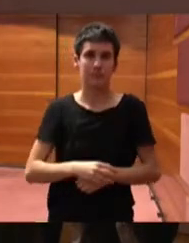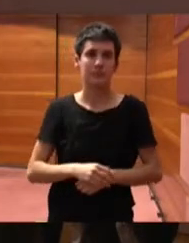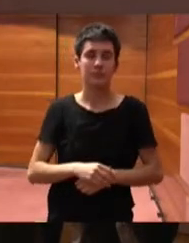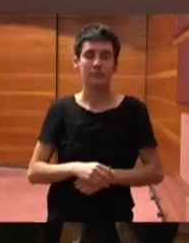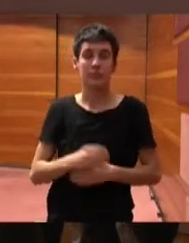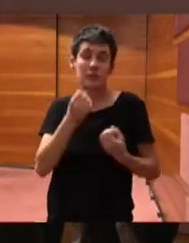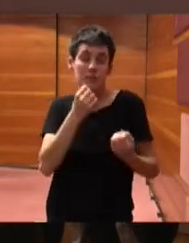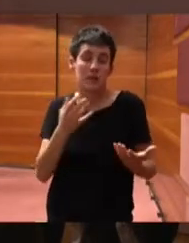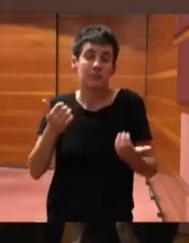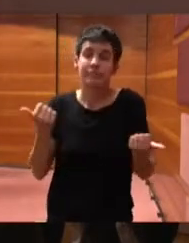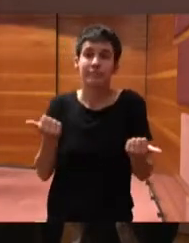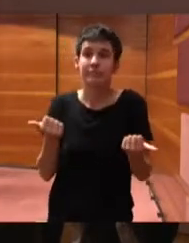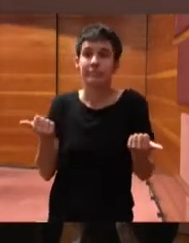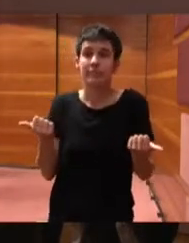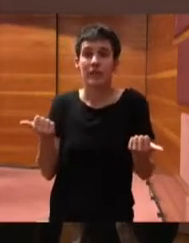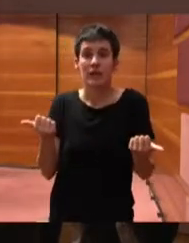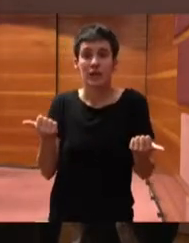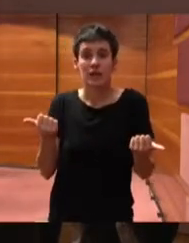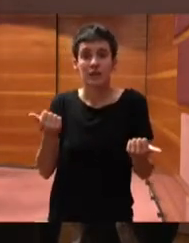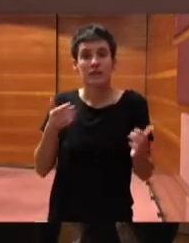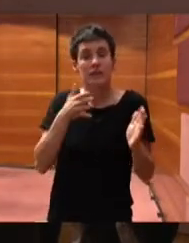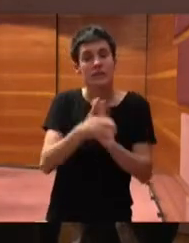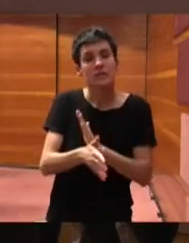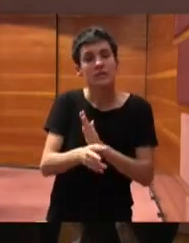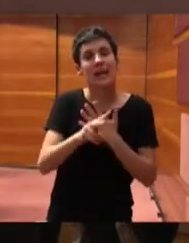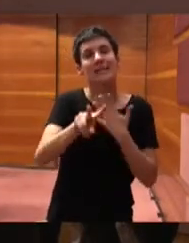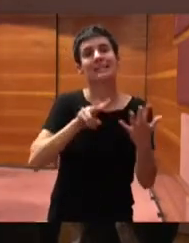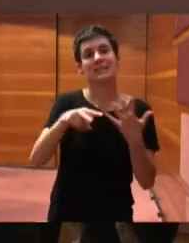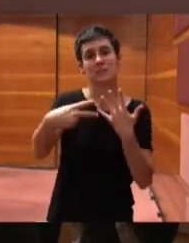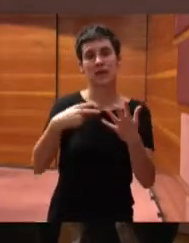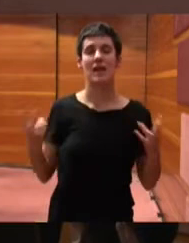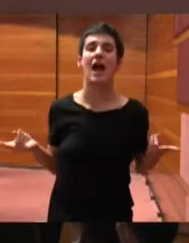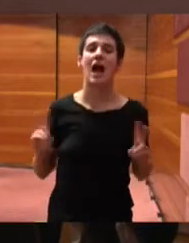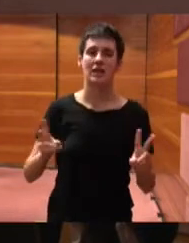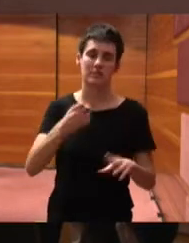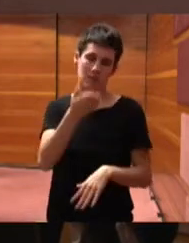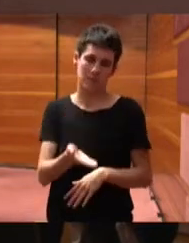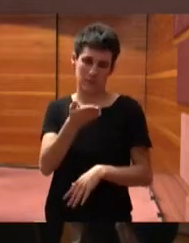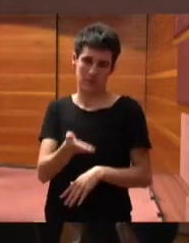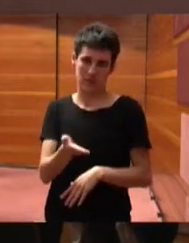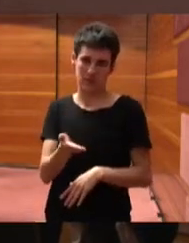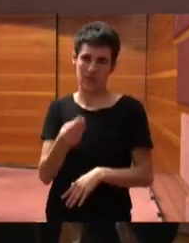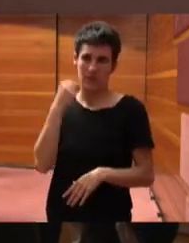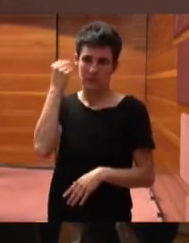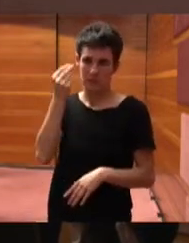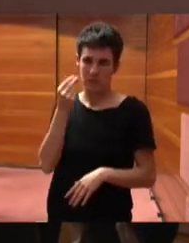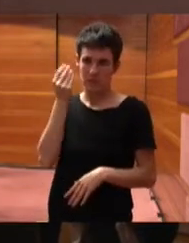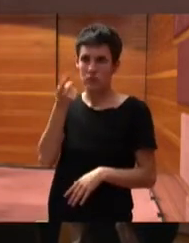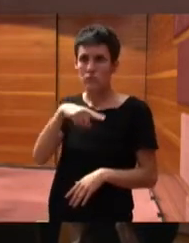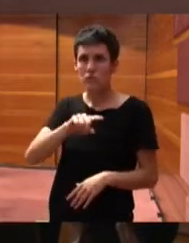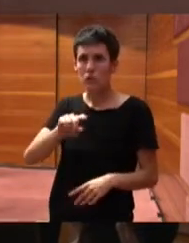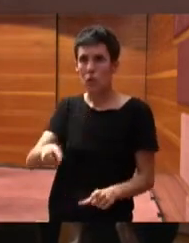Bien, por lo tanto, es mucho más que un portal a la transparencia activa, ¿no? Creo que ese es el vuestro ahora mismo. Bueno, vuestro